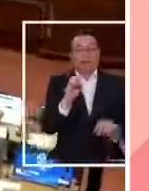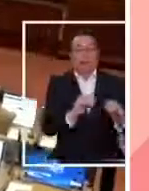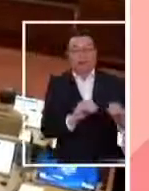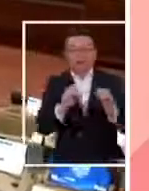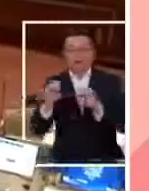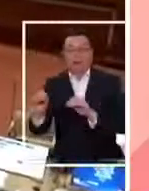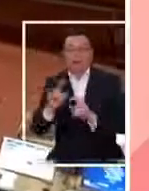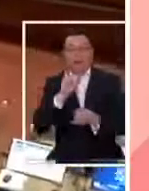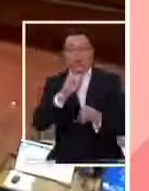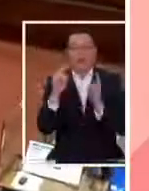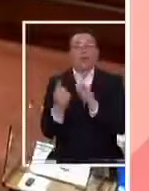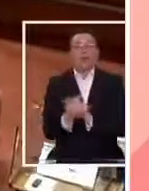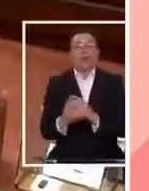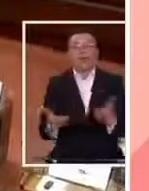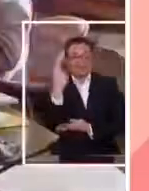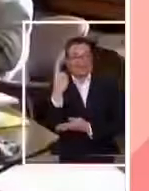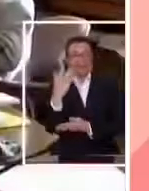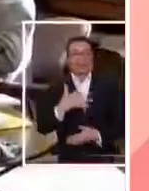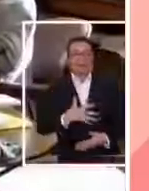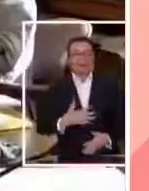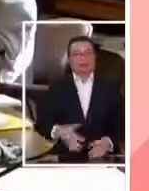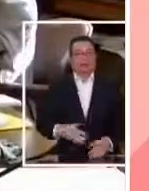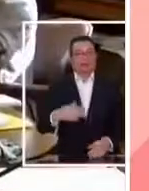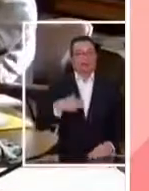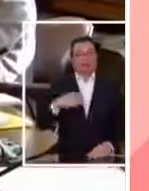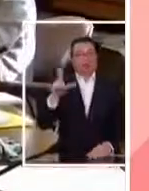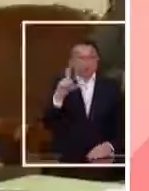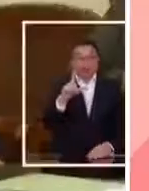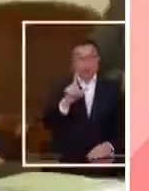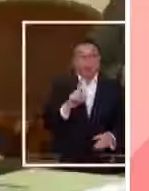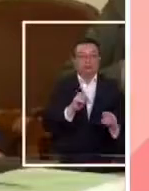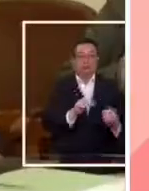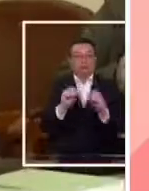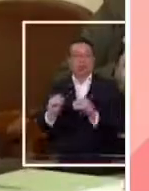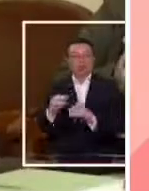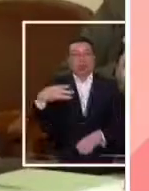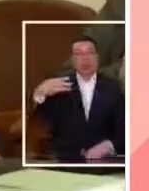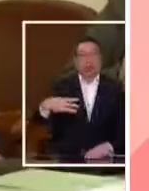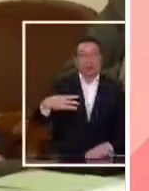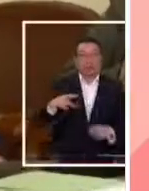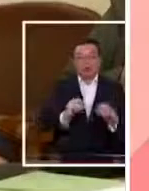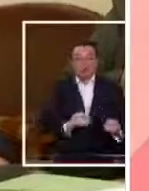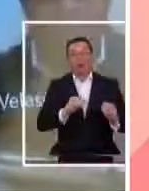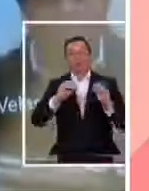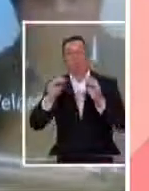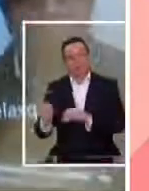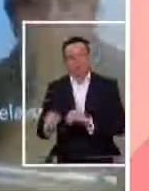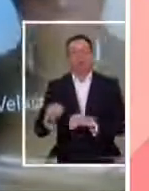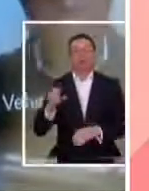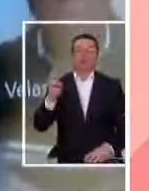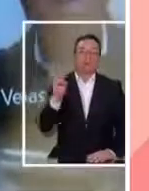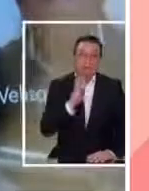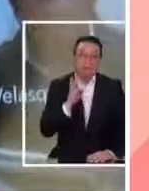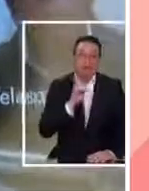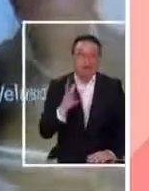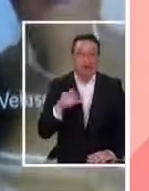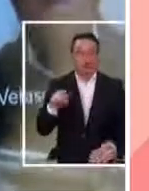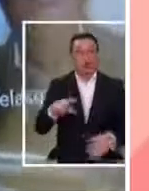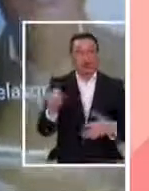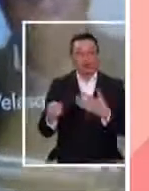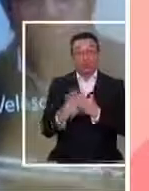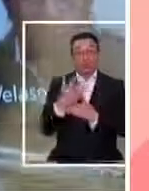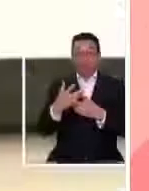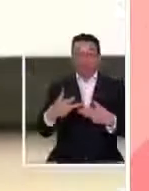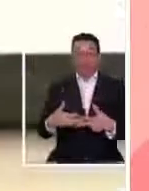caso agosto. Bueno, seguimos hablando sobre este IFE universal. ¿Usted tiene dudas, sobre todo con el Registro Social